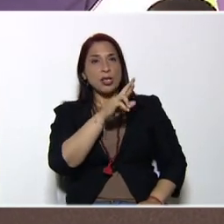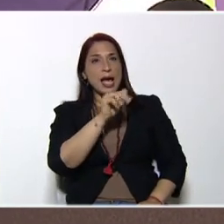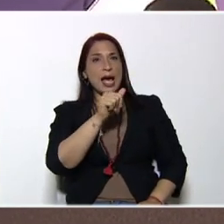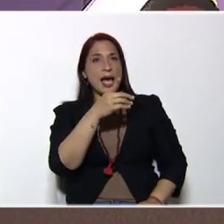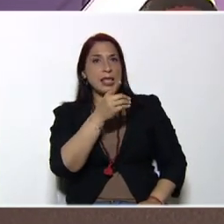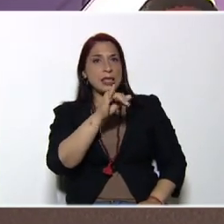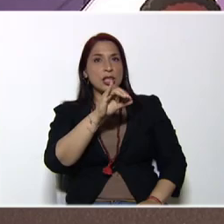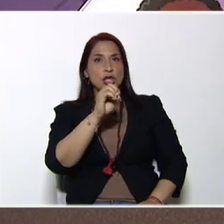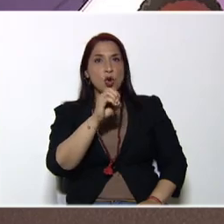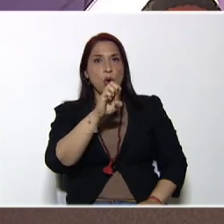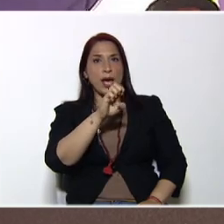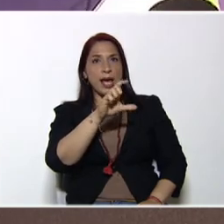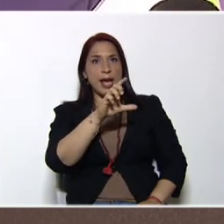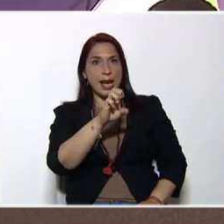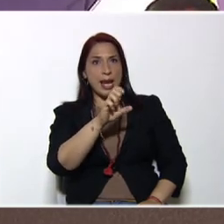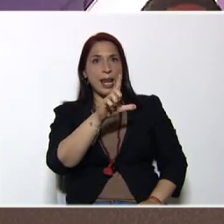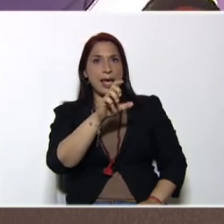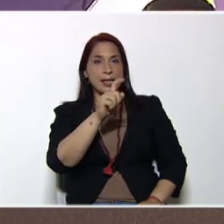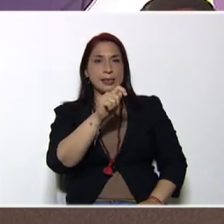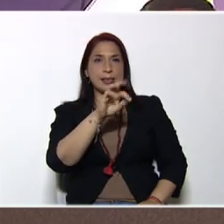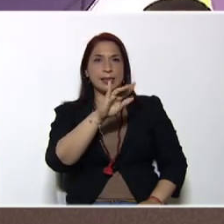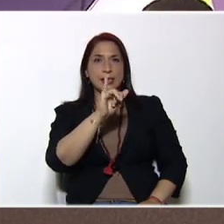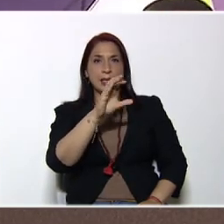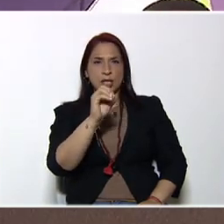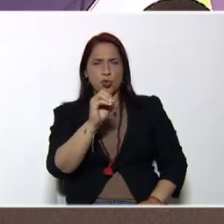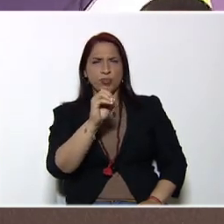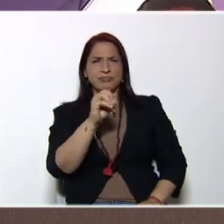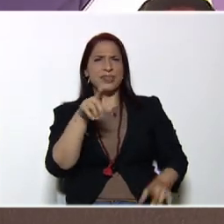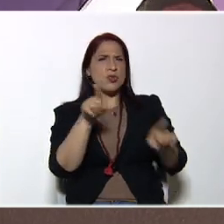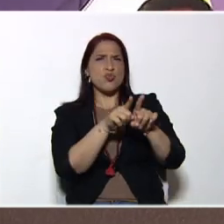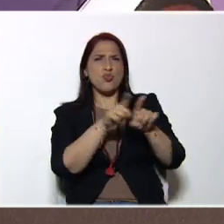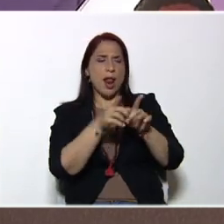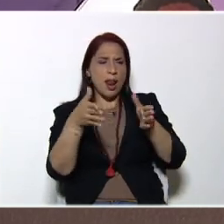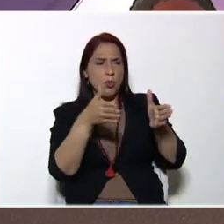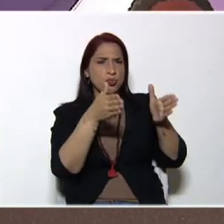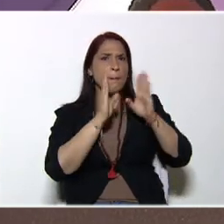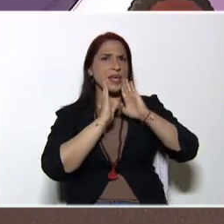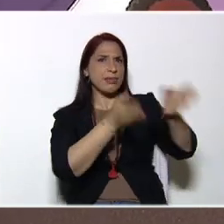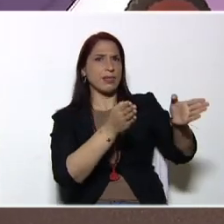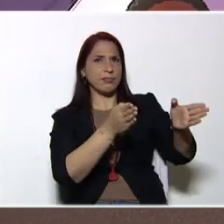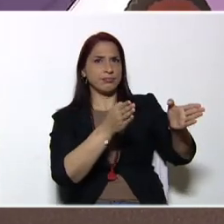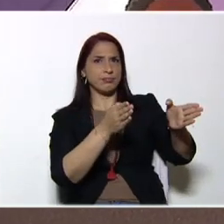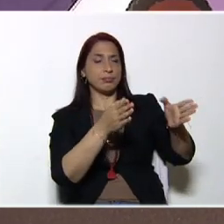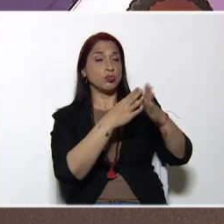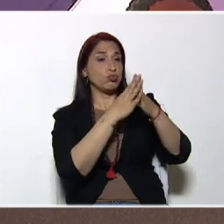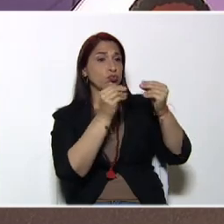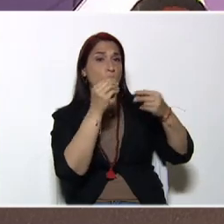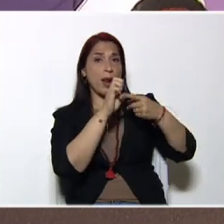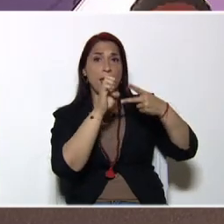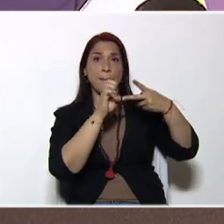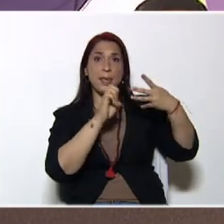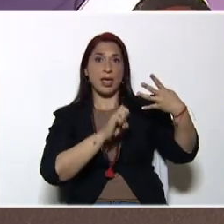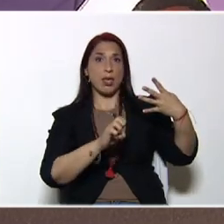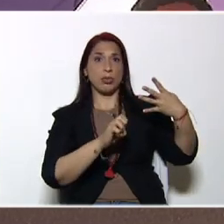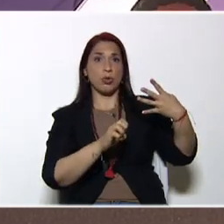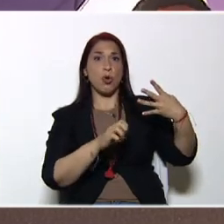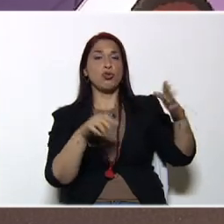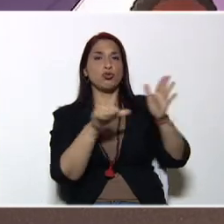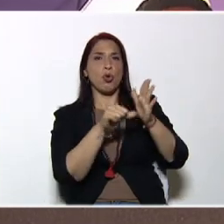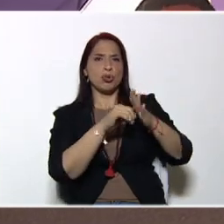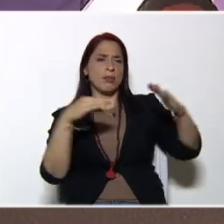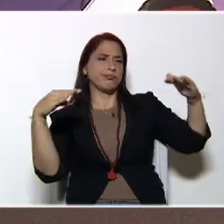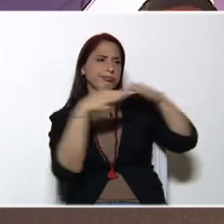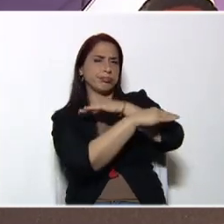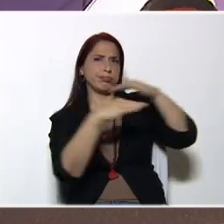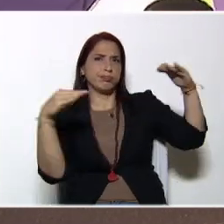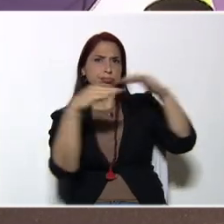la forma de una autopista, donde están todos los elementos del espectro radioeléctrico y por donde circulan en